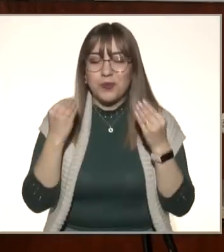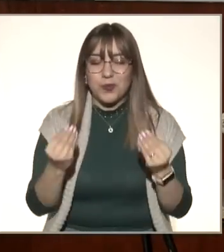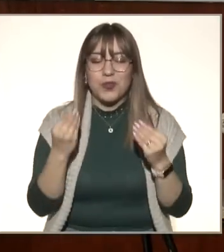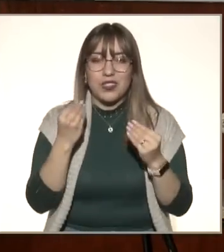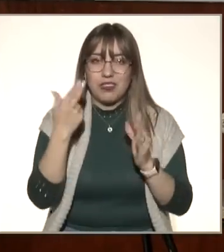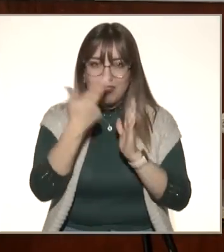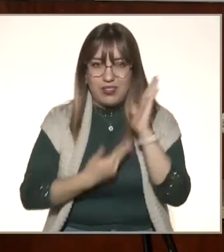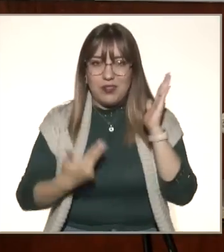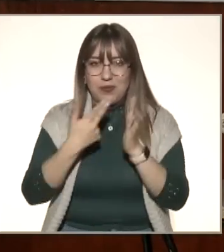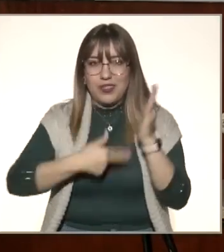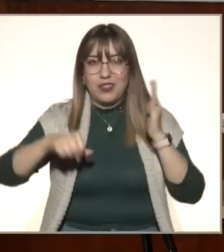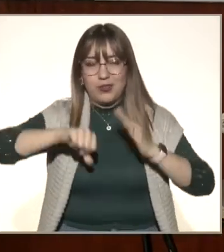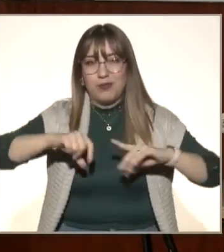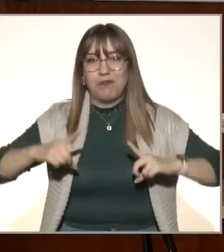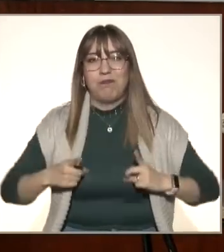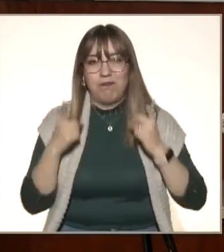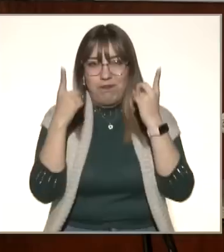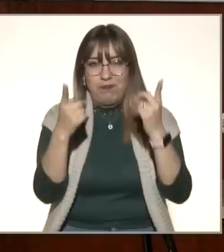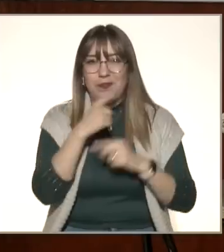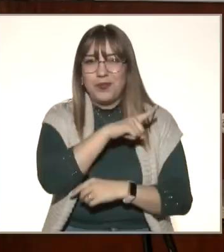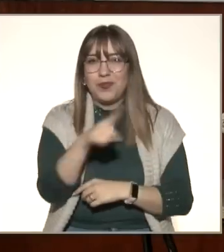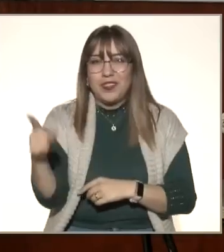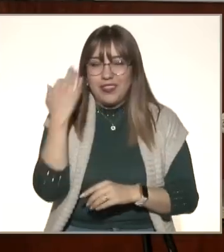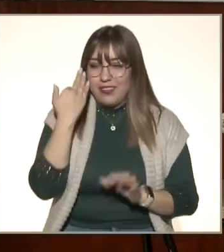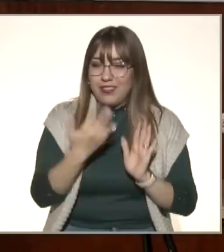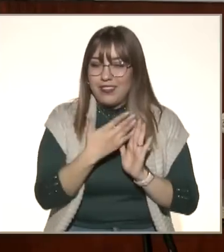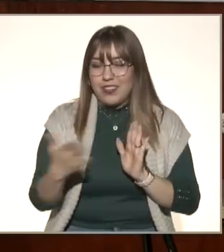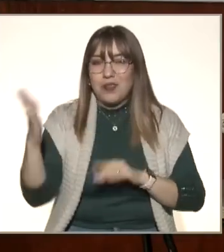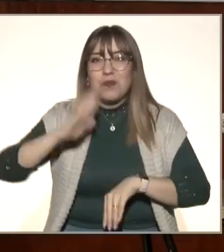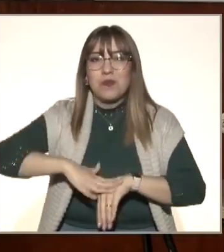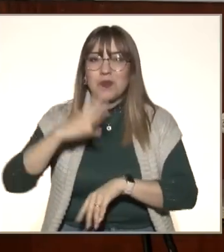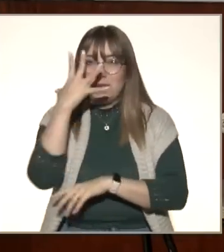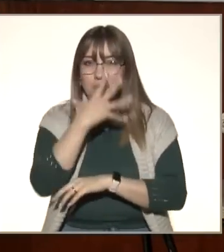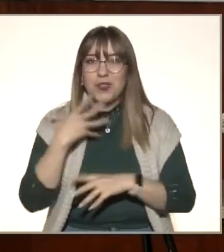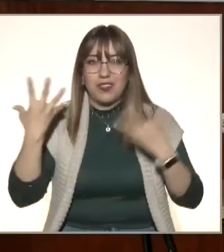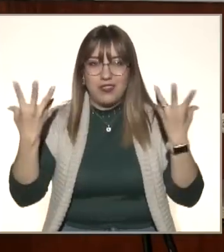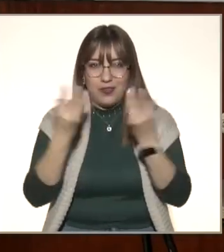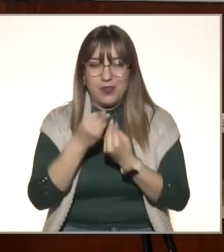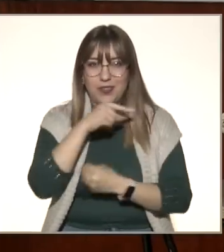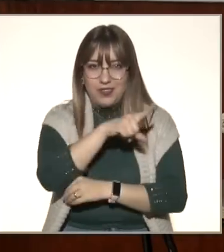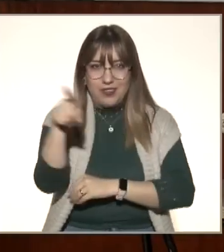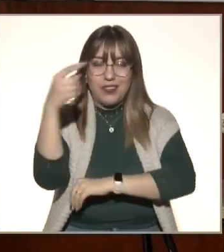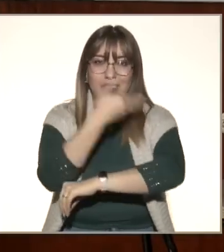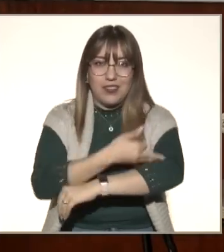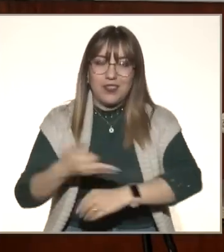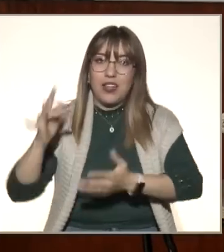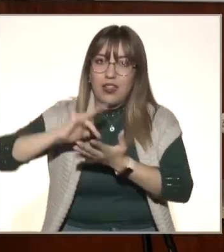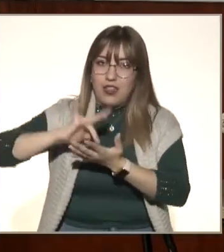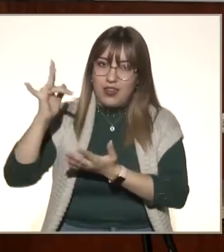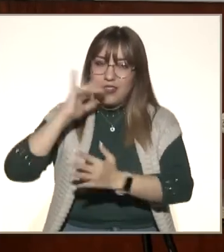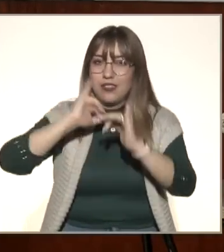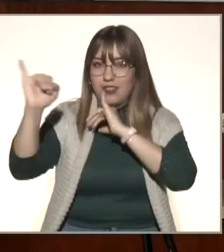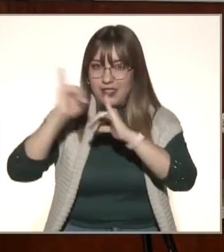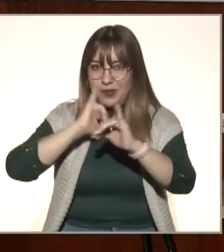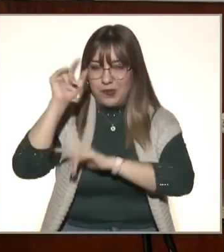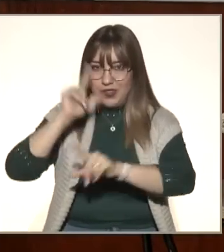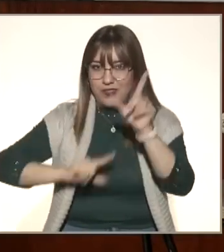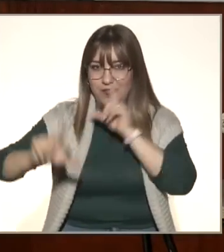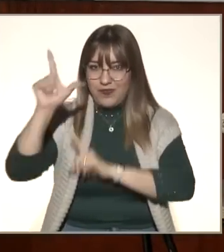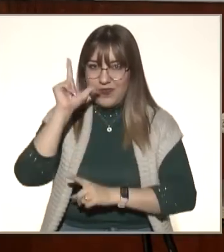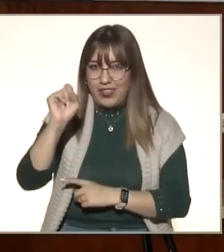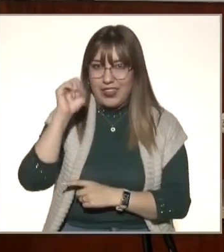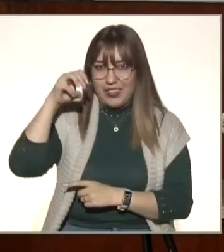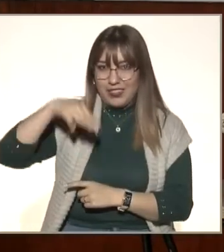para poder vivir esta época de la mejor manera posible con nuestra familia. Agradezco la presencia de nuestras compañeras intérpretes en lengua de